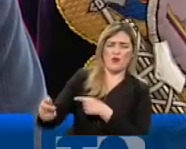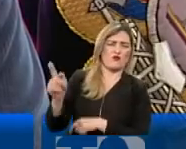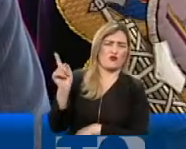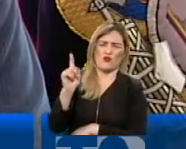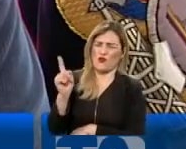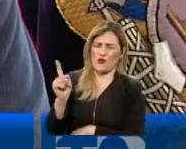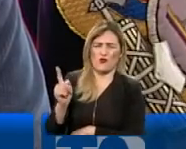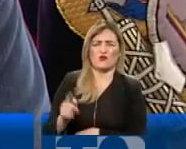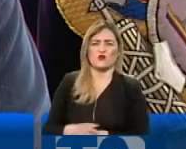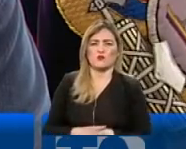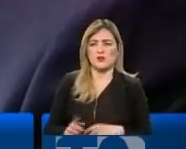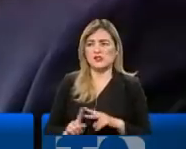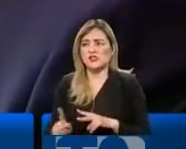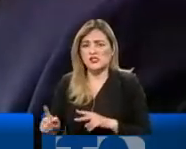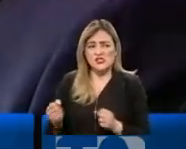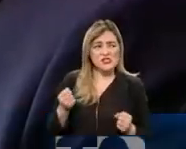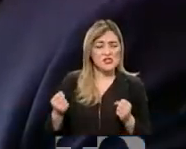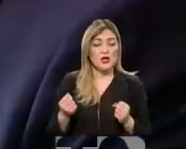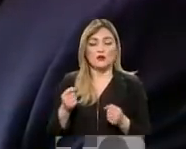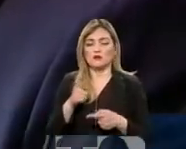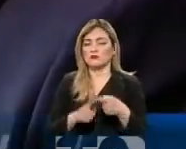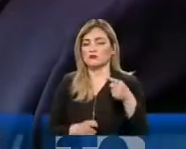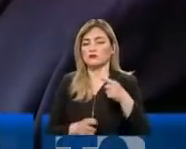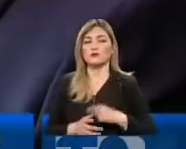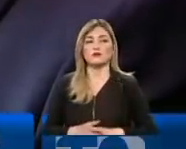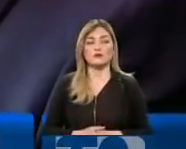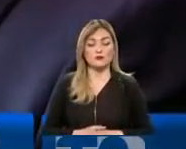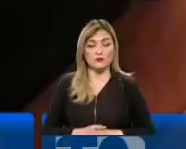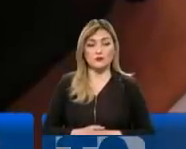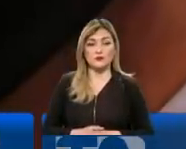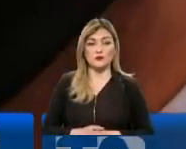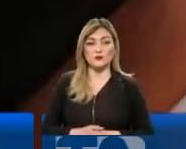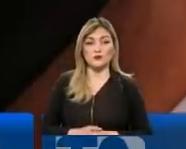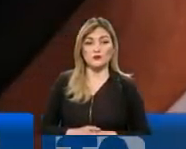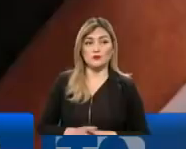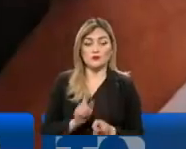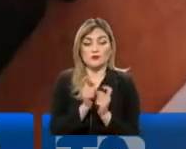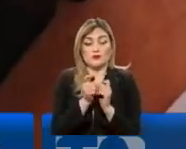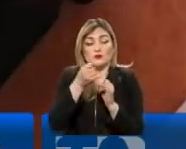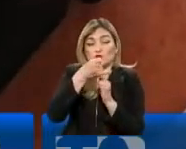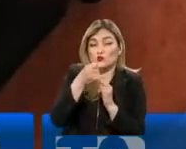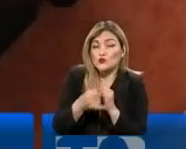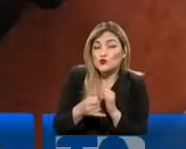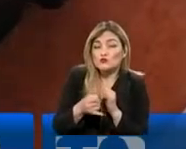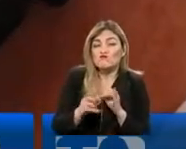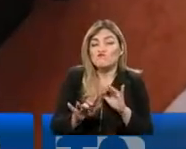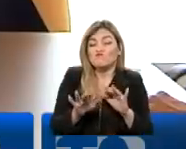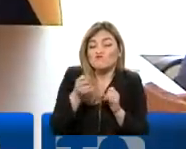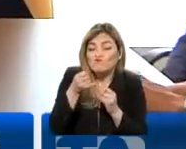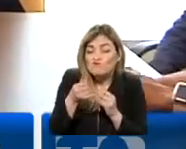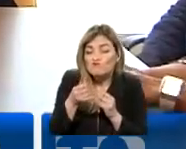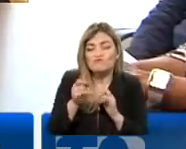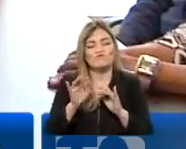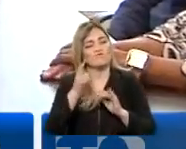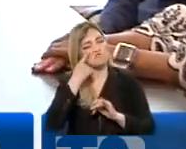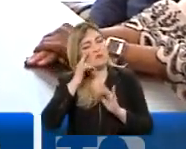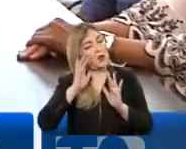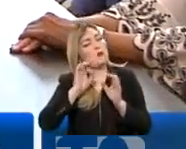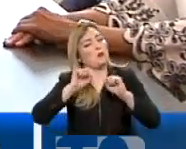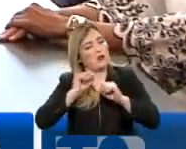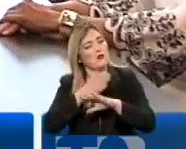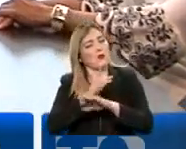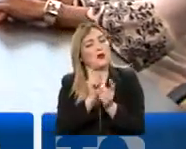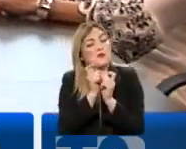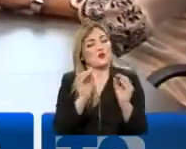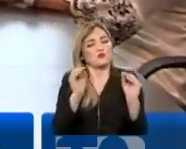cual no tienes a dónde escapar. Tras estos cambios, que podrían no ser los últimos, el presidente Moreno, junto a varios